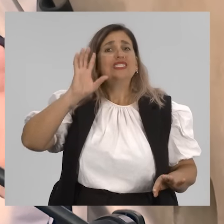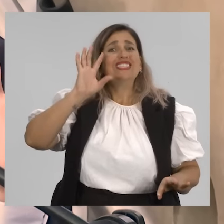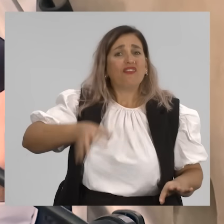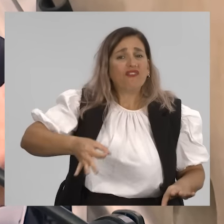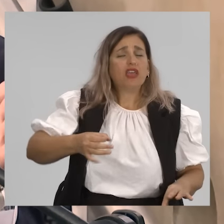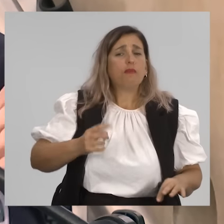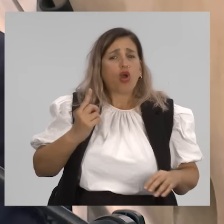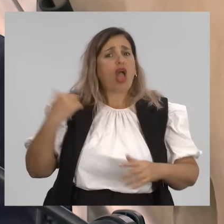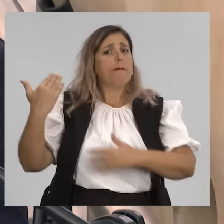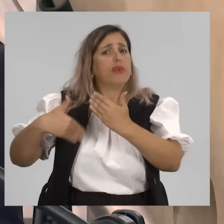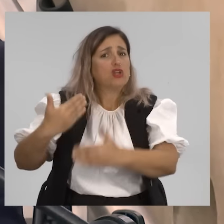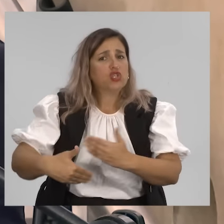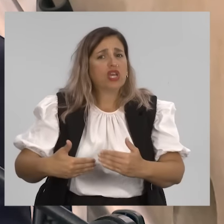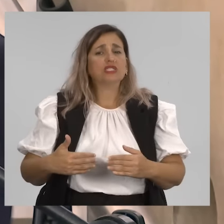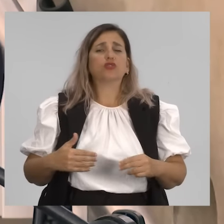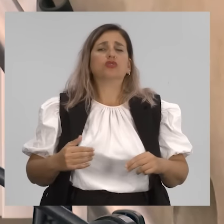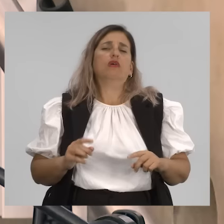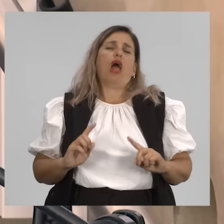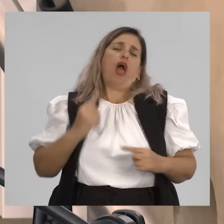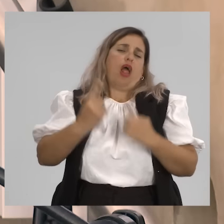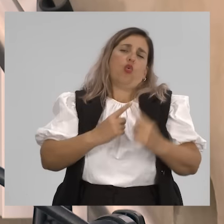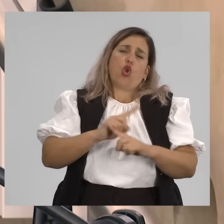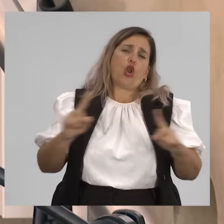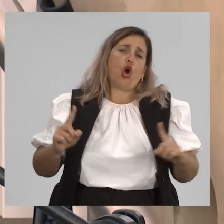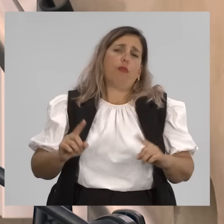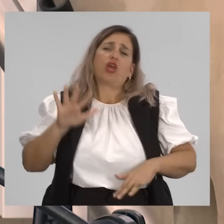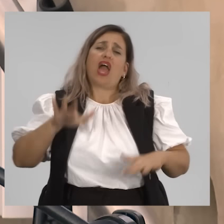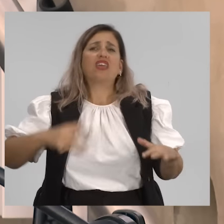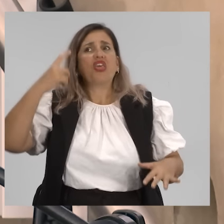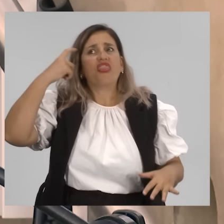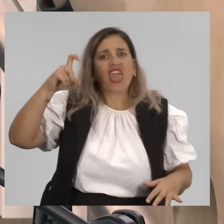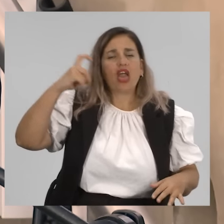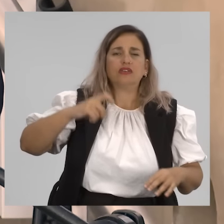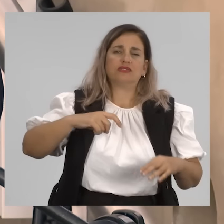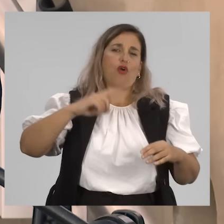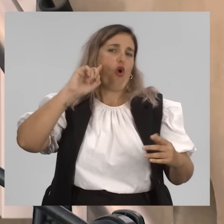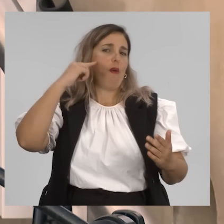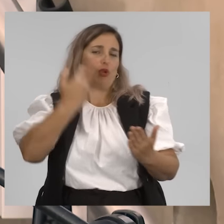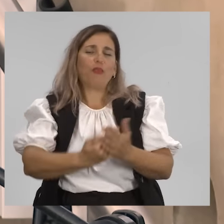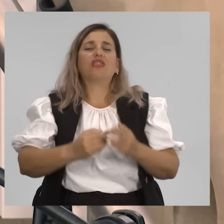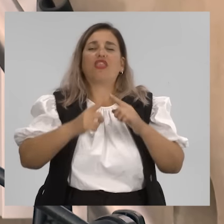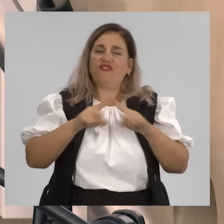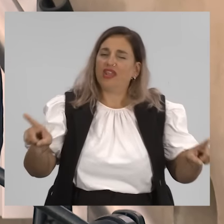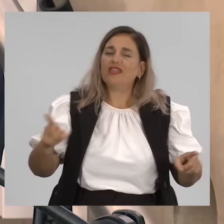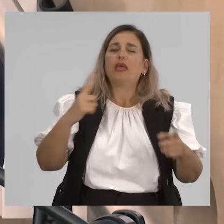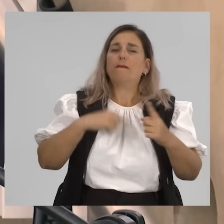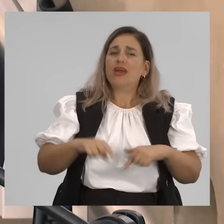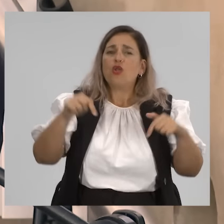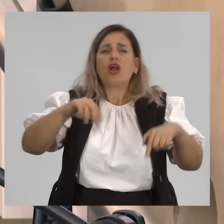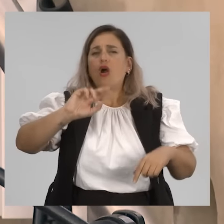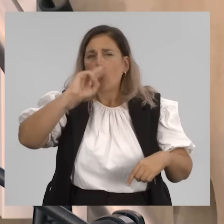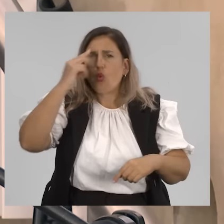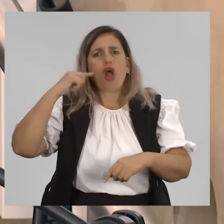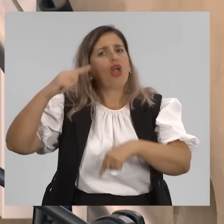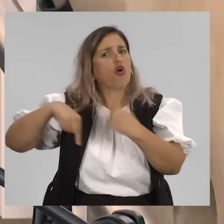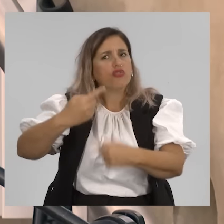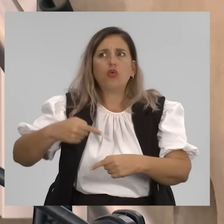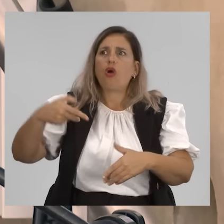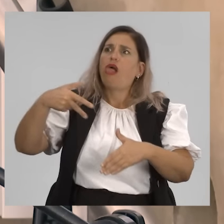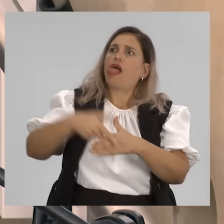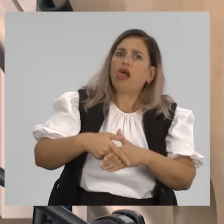Que sabemos que hay procesos, quizás no todos, por supuesto, porque hay ideologías distintas, hay sensibilidades distintas, en Uruguay